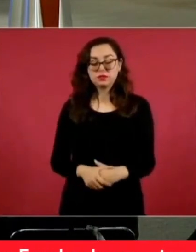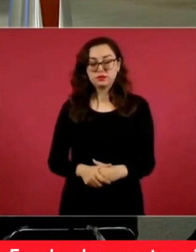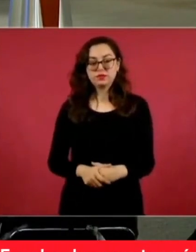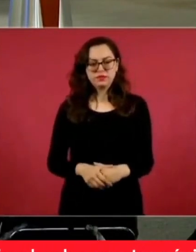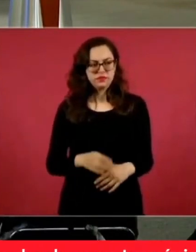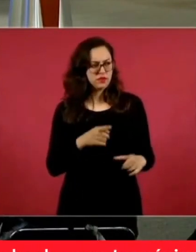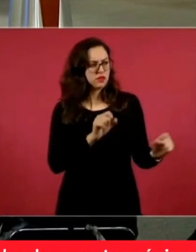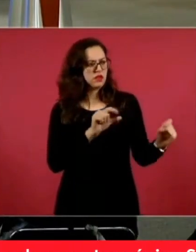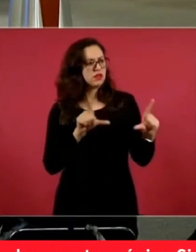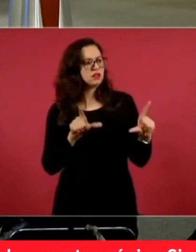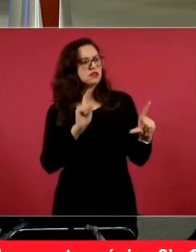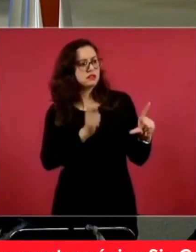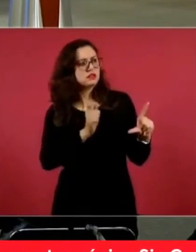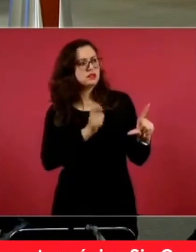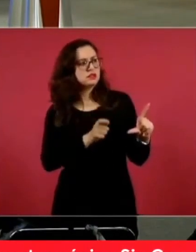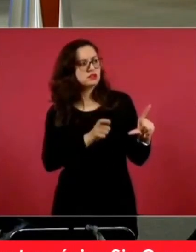Y arriba lo que se está produciendo.